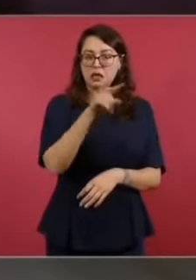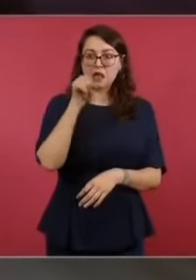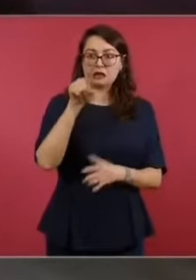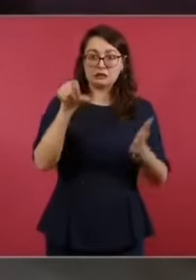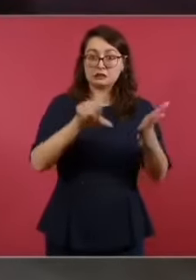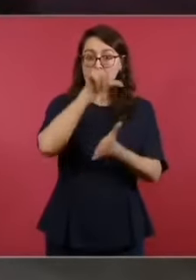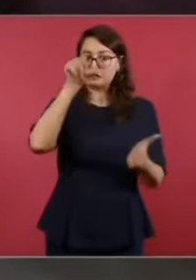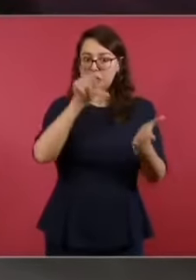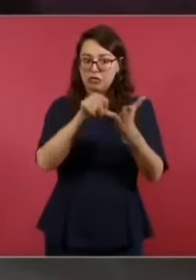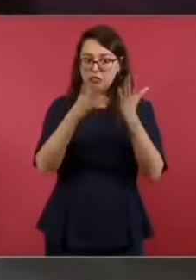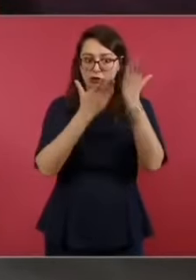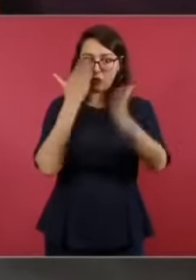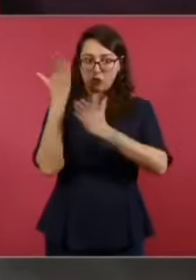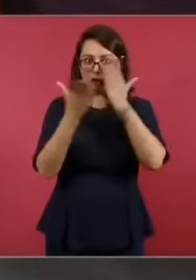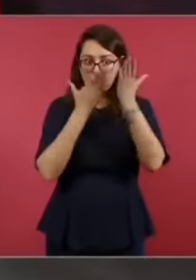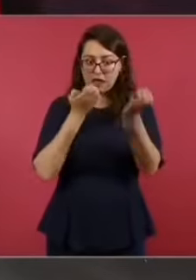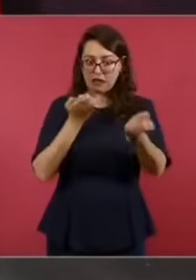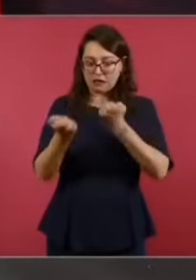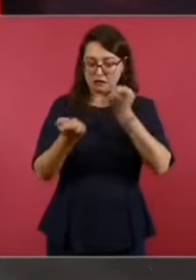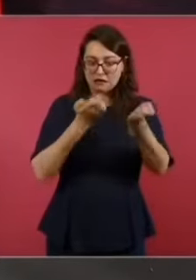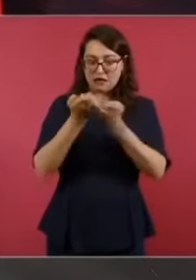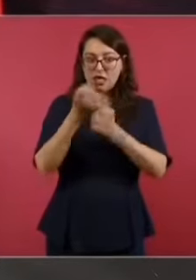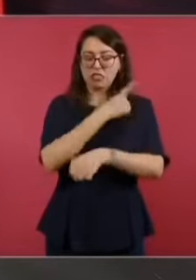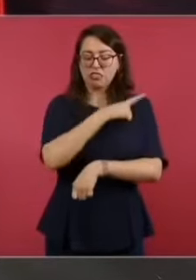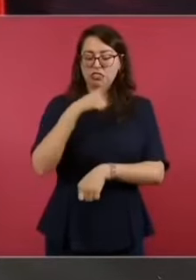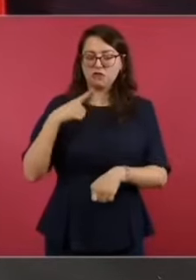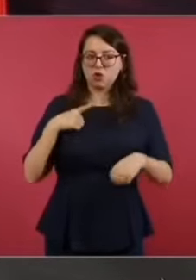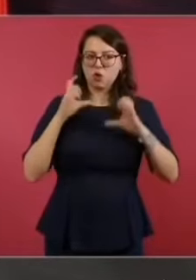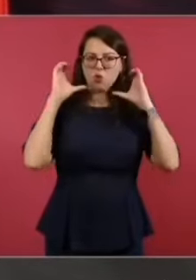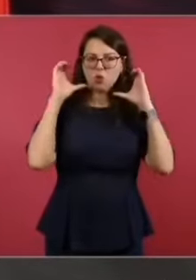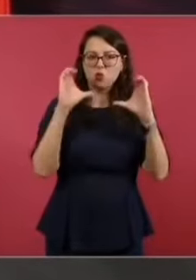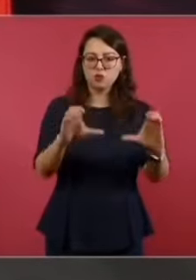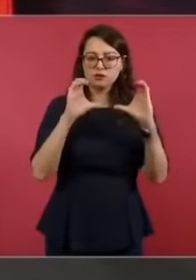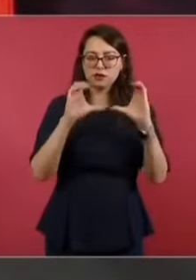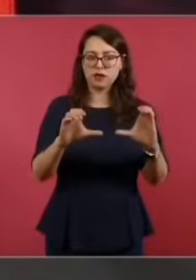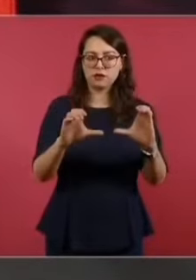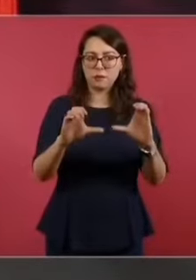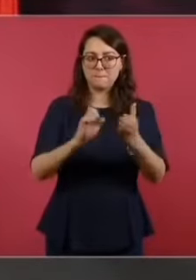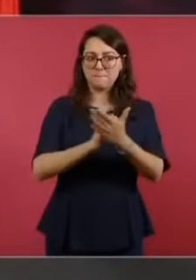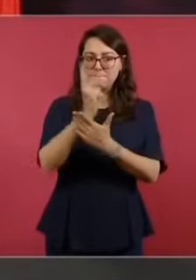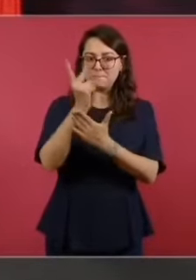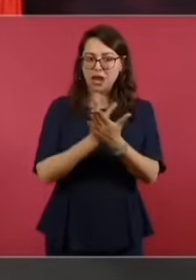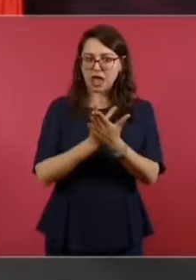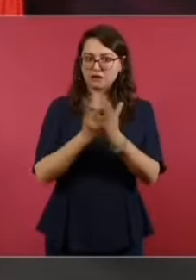relacionado con los entrenamientos y el apego a las normas y a los planes.